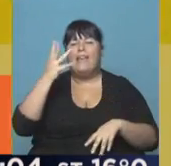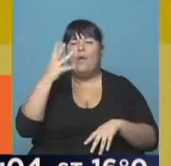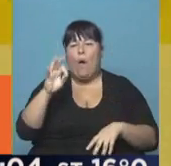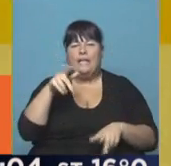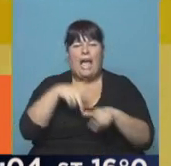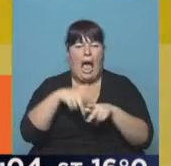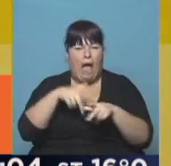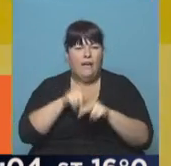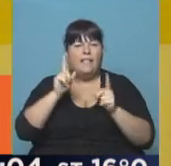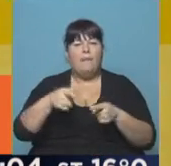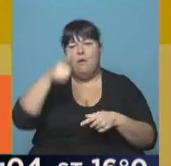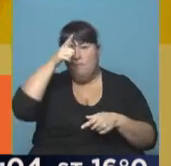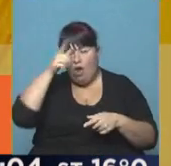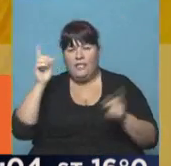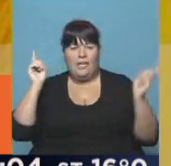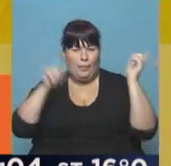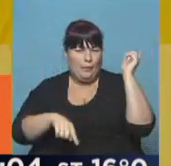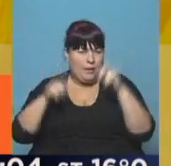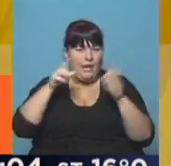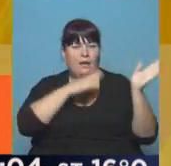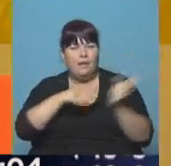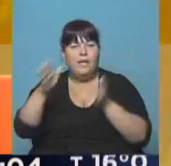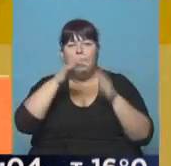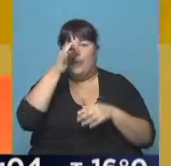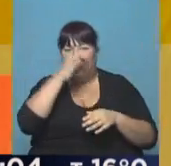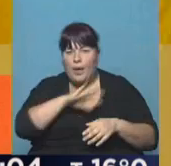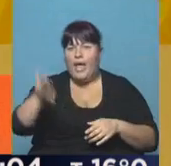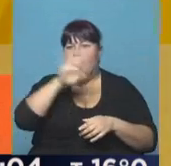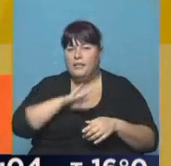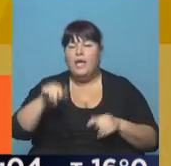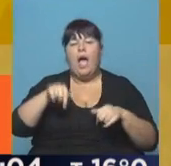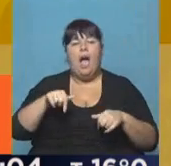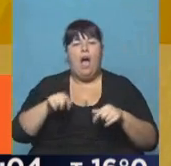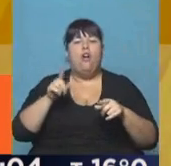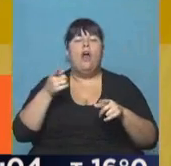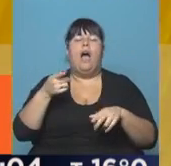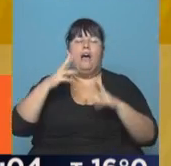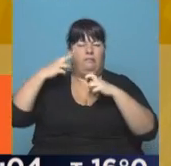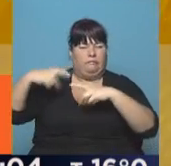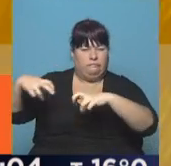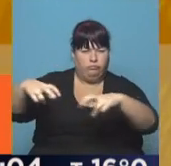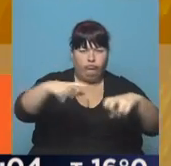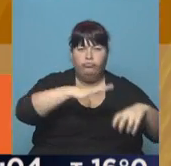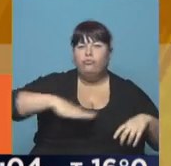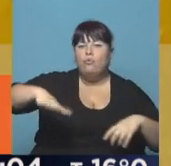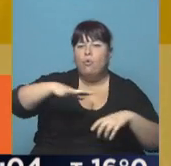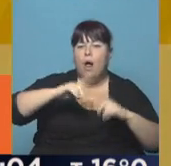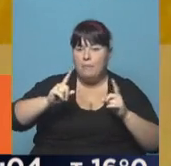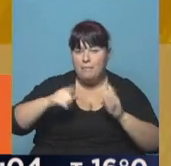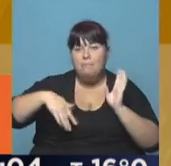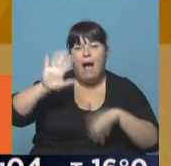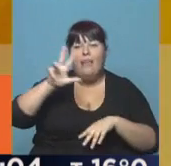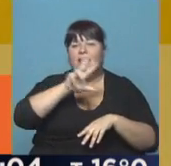40 caballos y también los oficiales que vienen en tandas de a 20 y están realizando este rastrillaje en esta zona, que es más